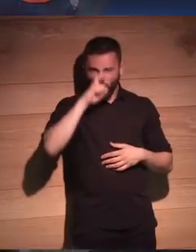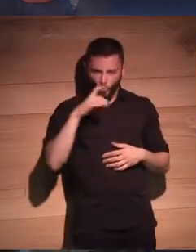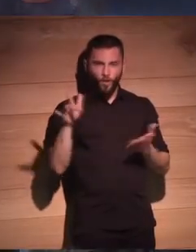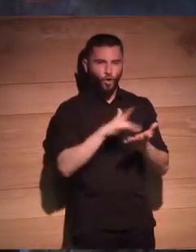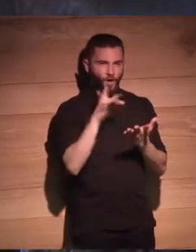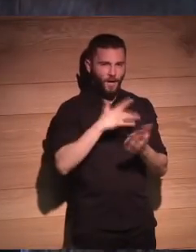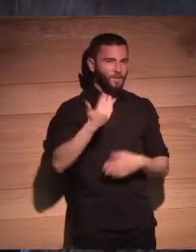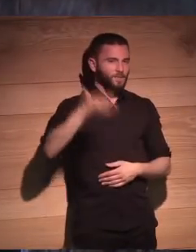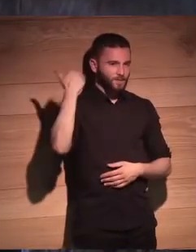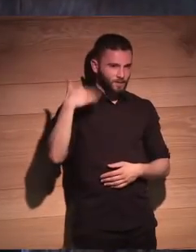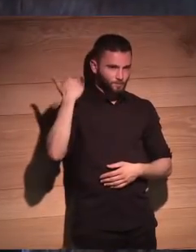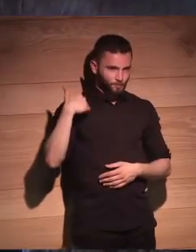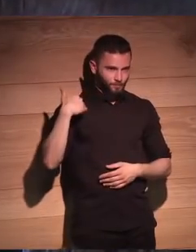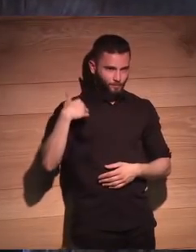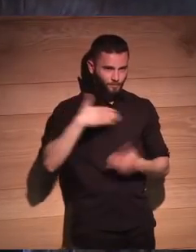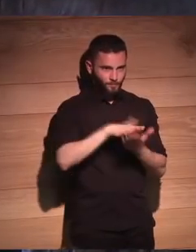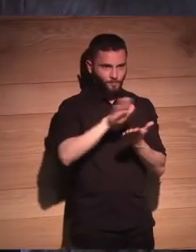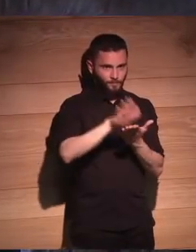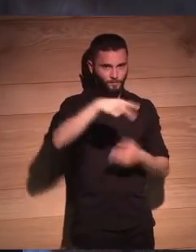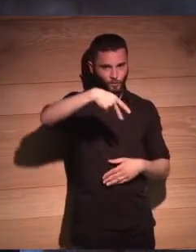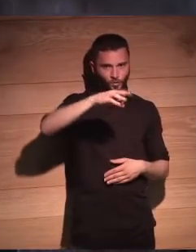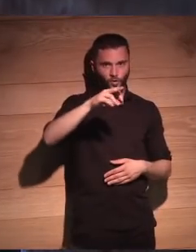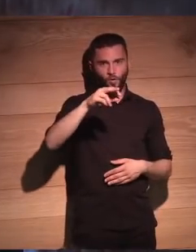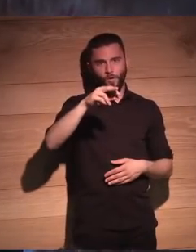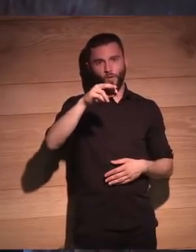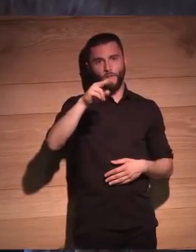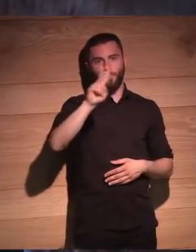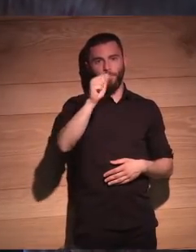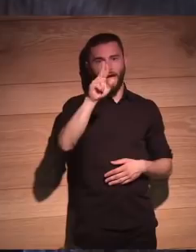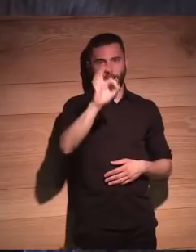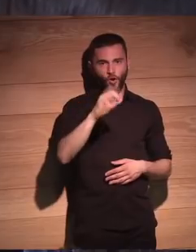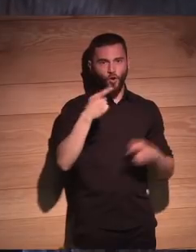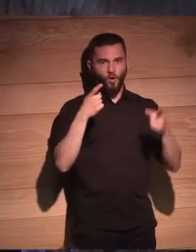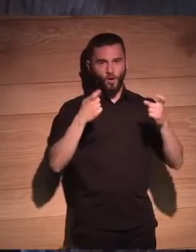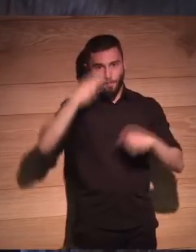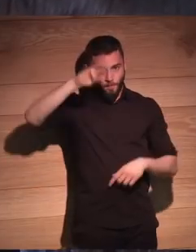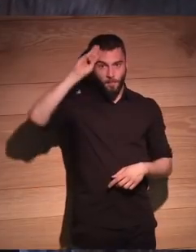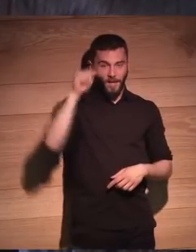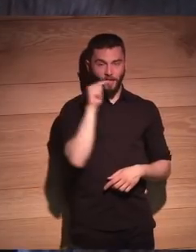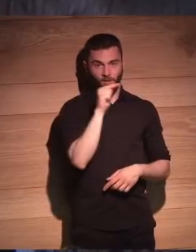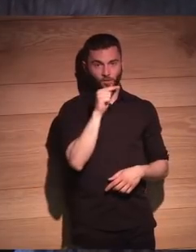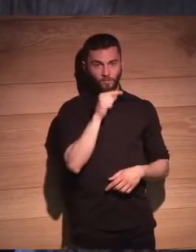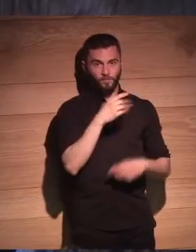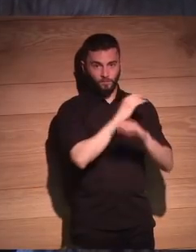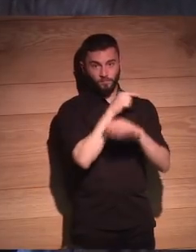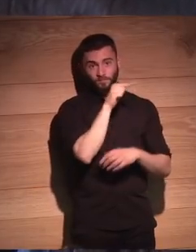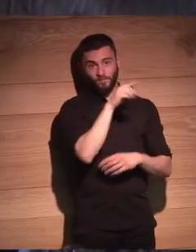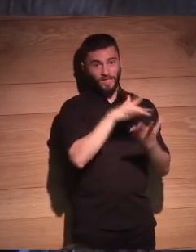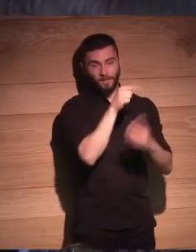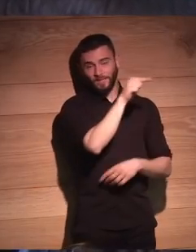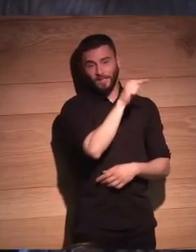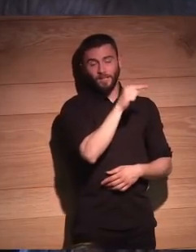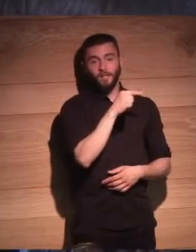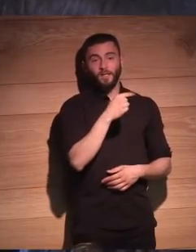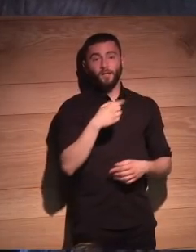la ya mencionada editorial Novaro de México y Batman estaba acompañado de Robin. Eso también ayuda